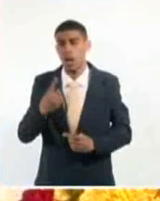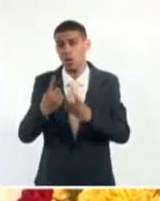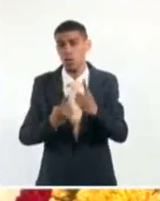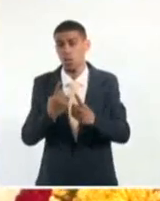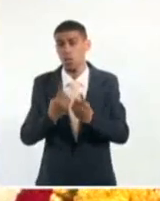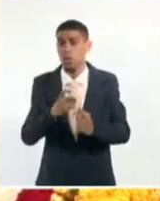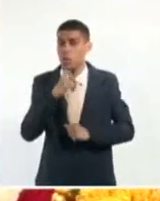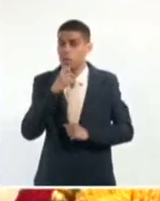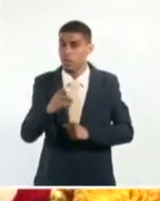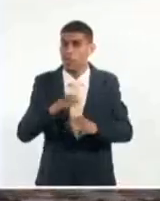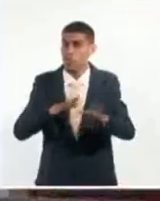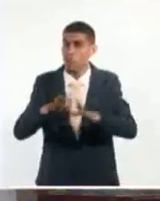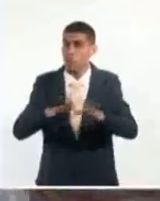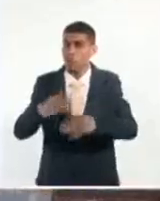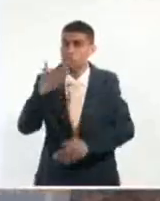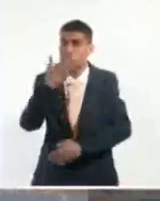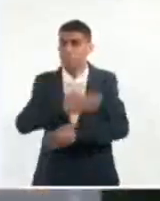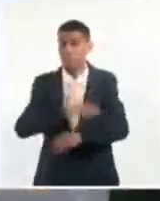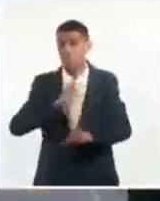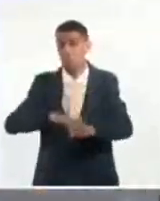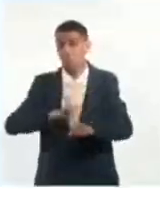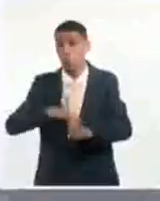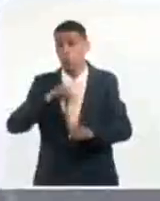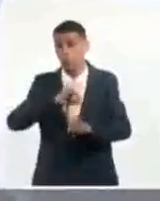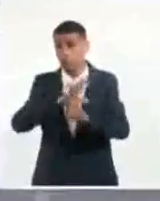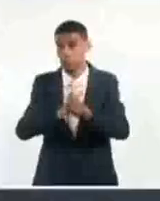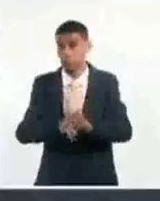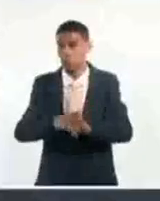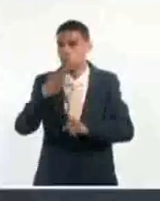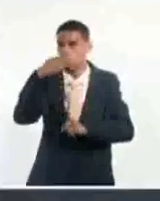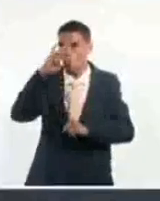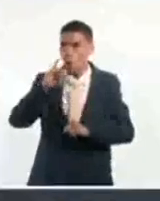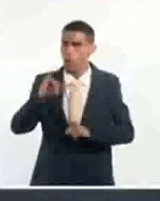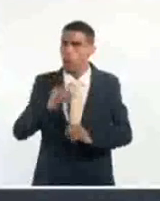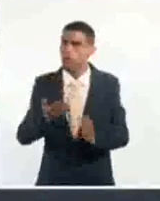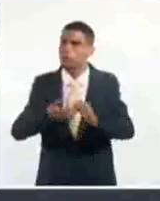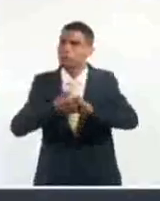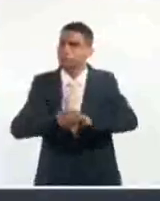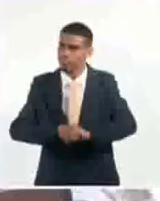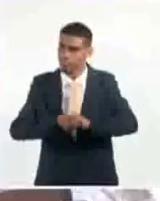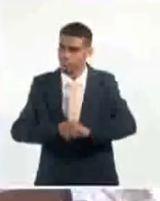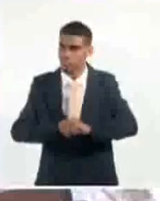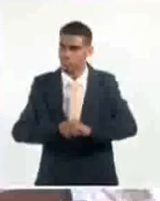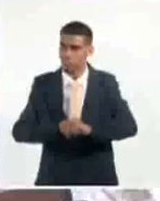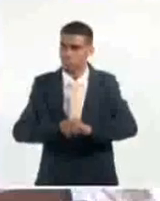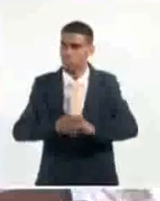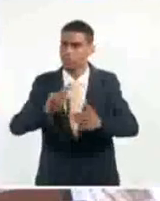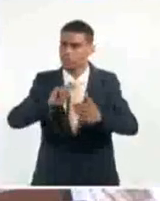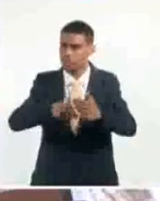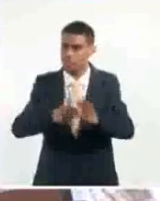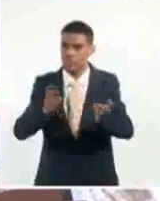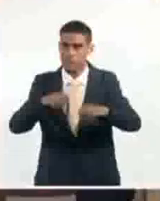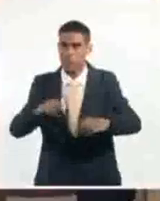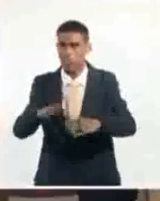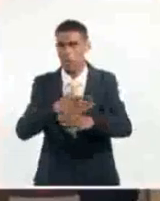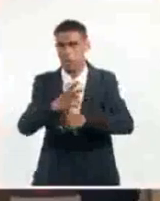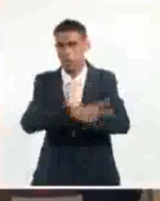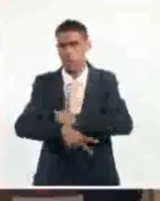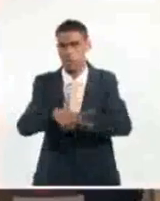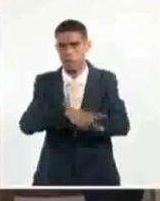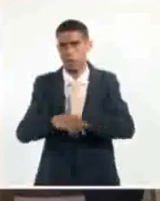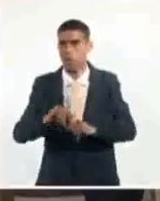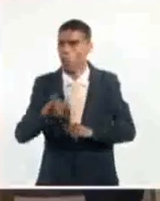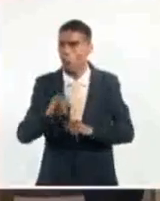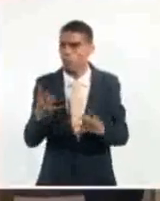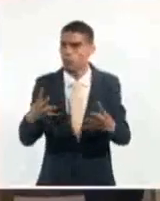para el intercambio internacional, Cuba fortaleció sus vínculos con países amigos tradicionales y socios estratégicos, al tiempo que amplió